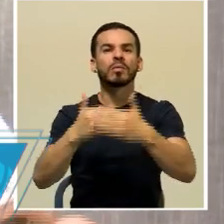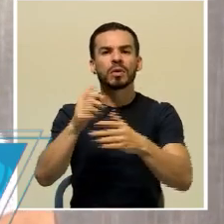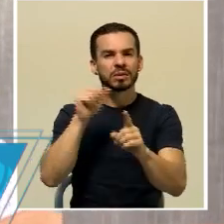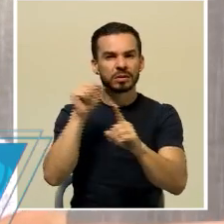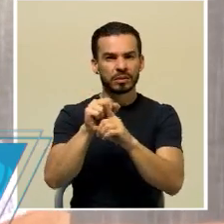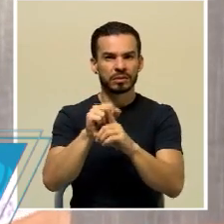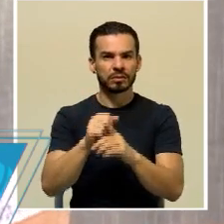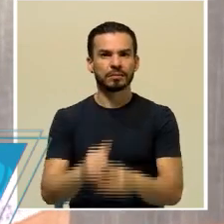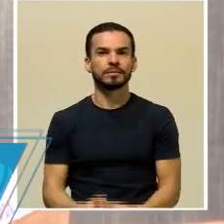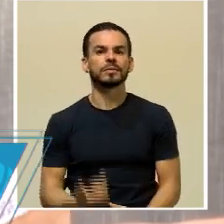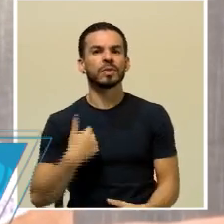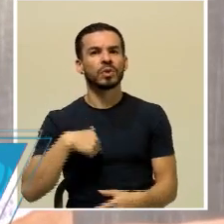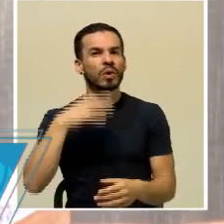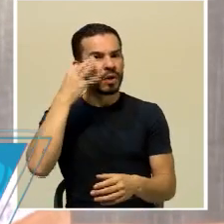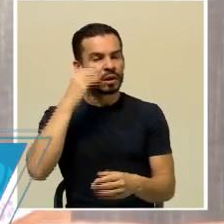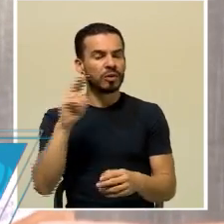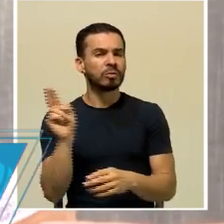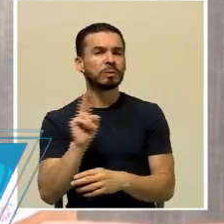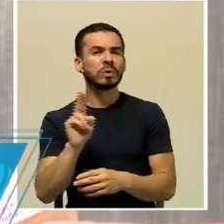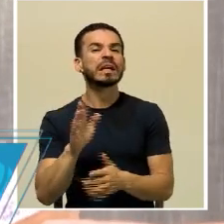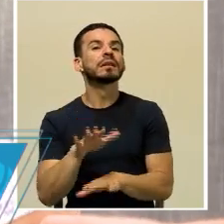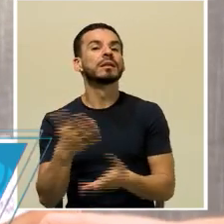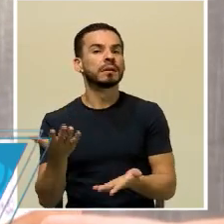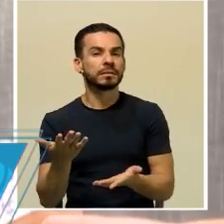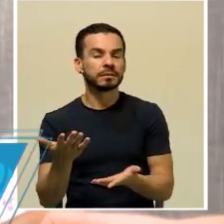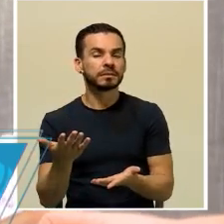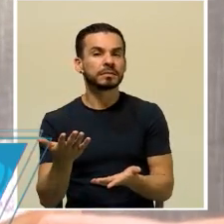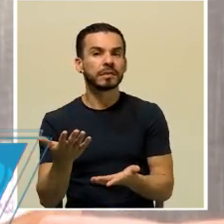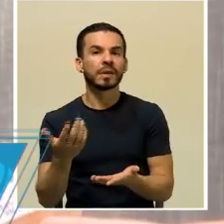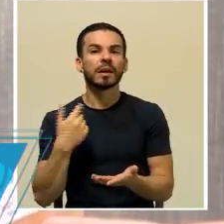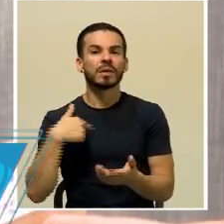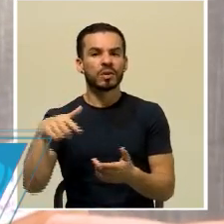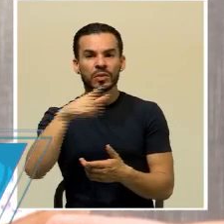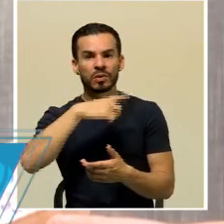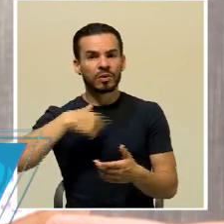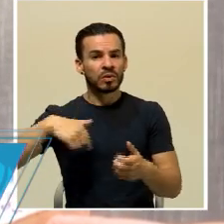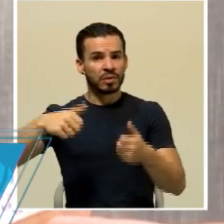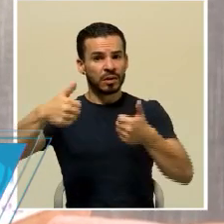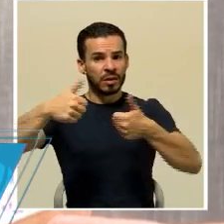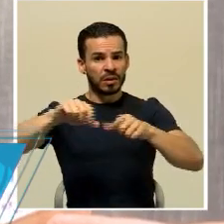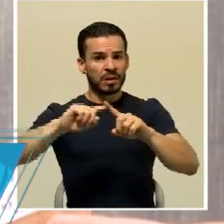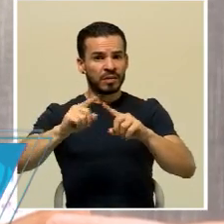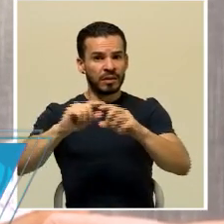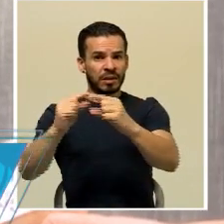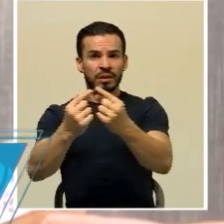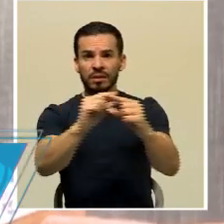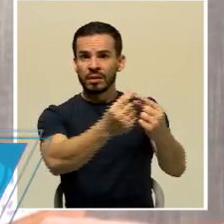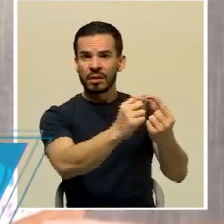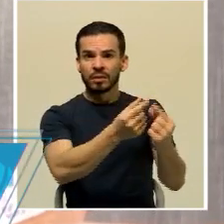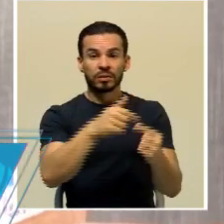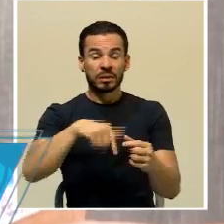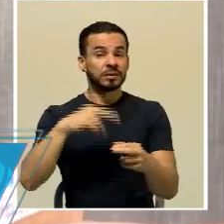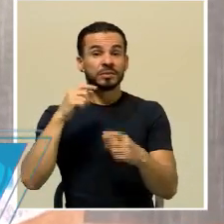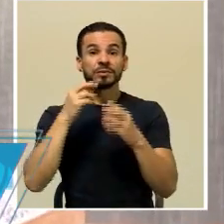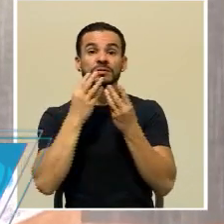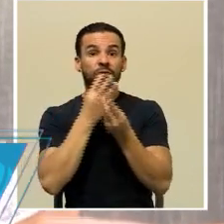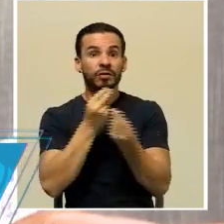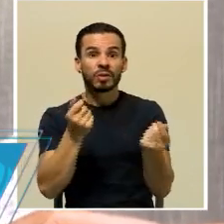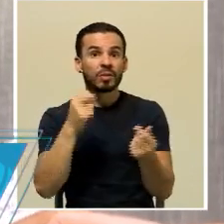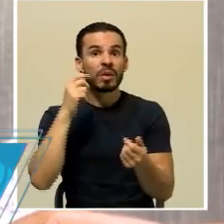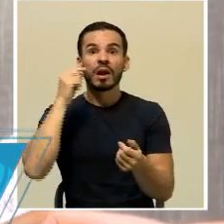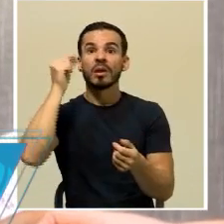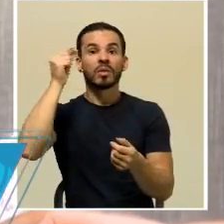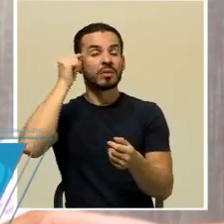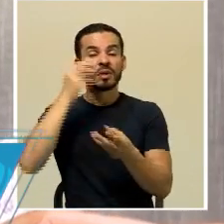poco la situación. Yo creo que es urgente que nos pongamos de acuerdo de diferentes grupos. Esto no lo va a resolver el Estado, no lo van a resolver